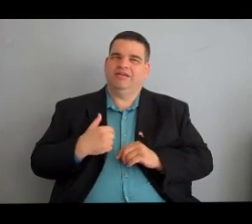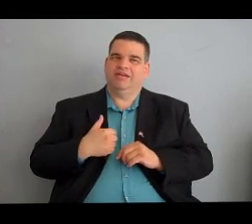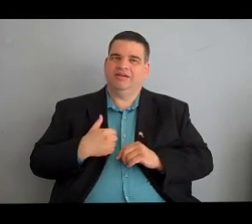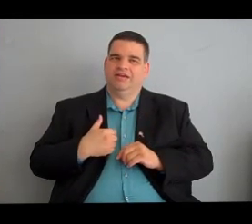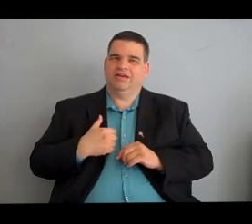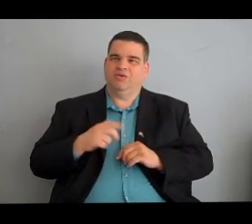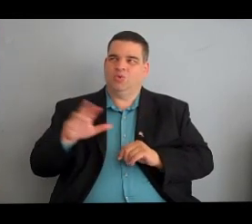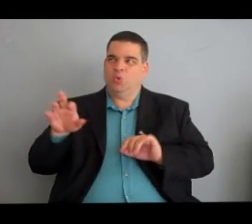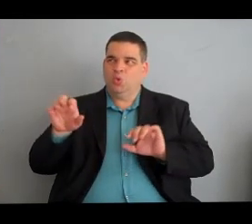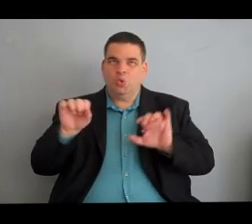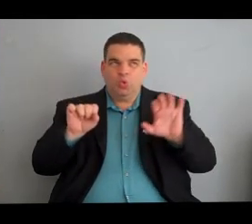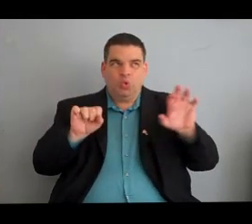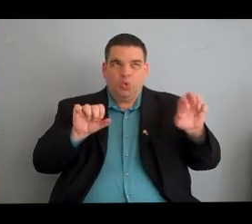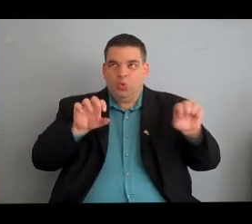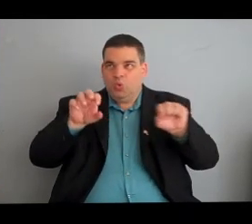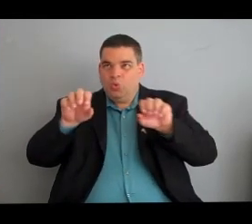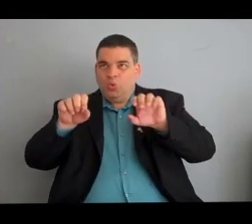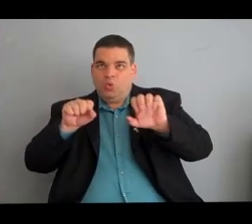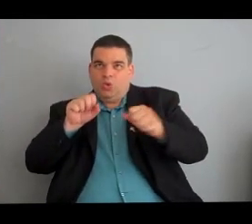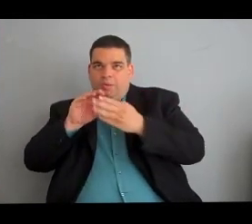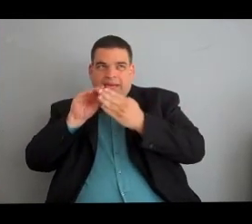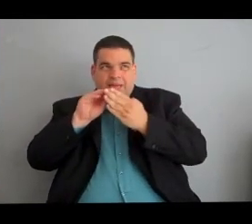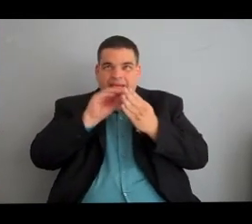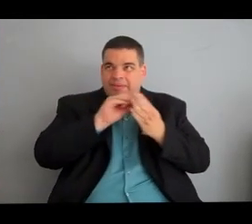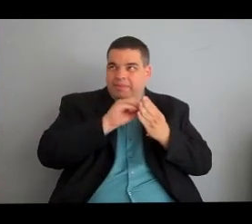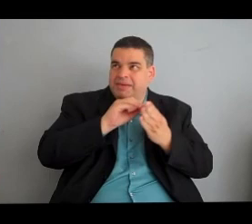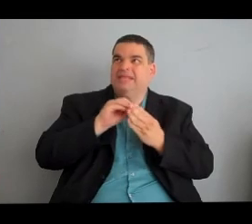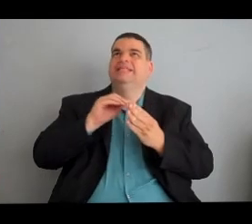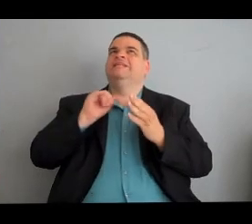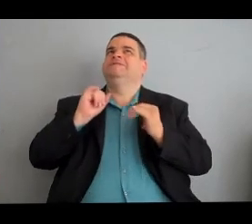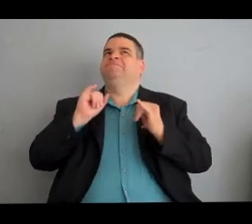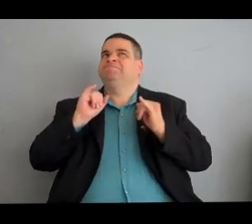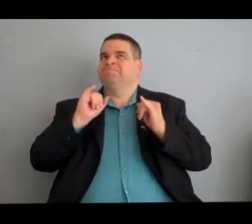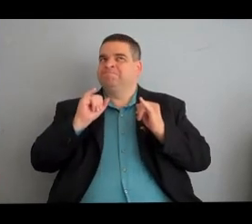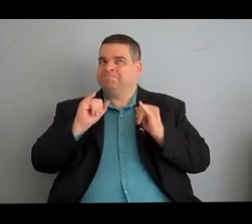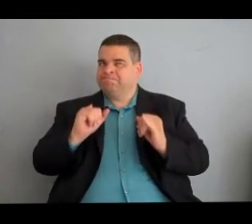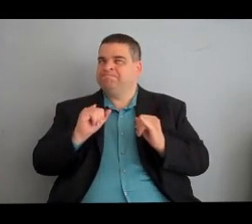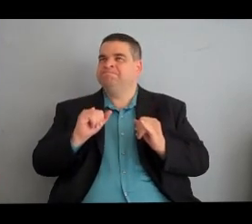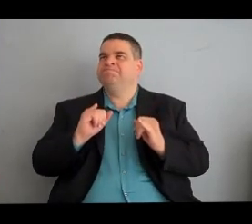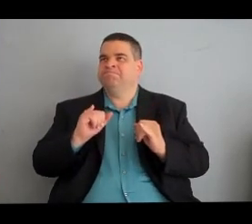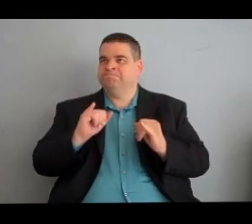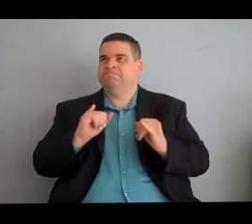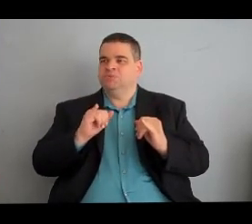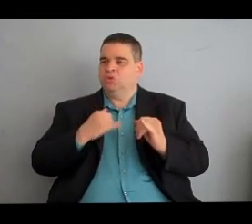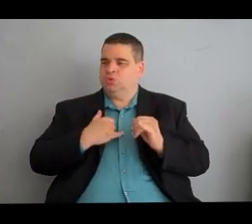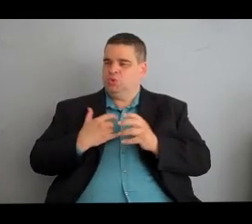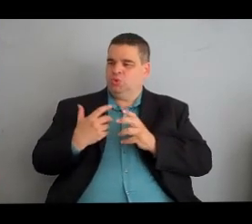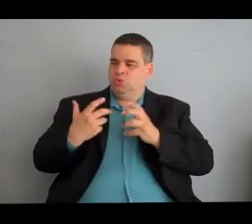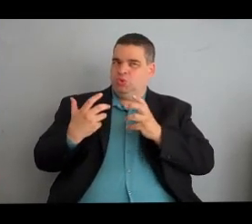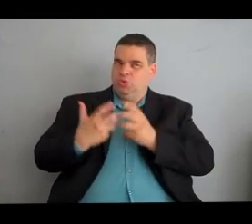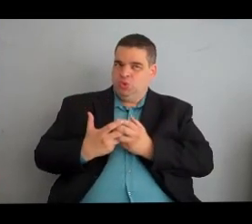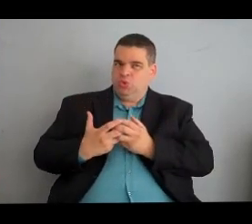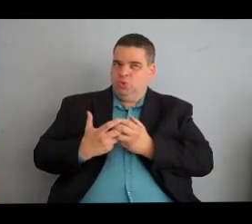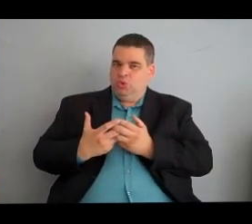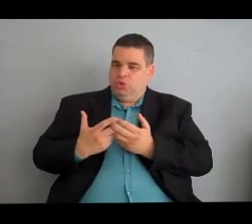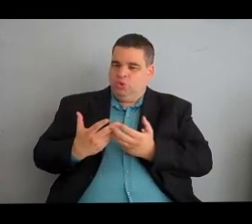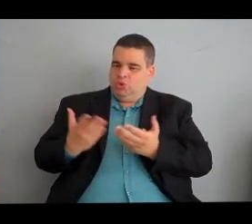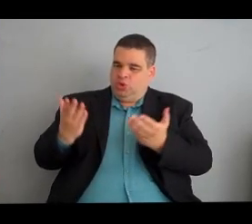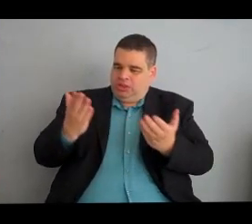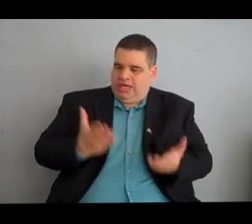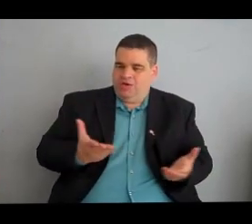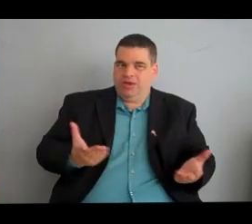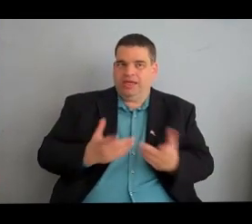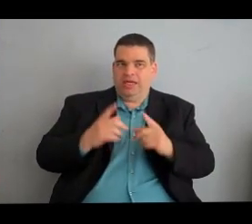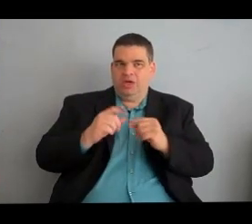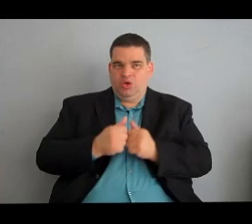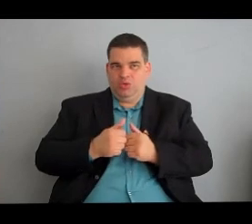cual, uh-huh. pues uno hace ese complemento y yo lo llevo. Como decir, trabajar con el maestro Elías López, trabajar